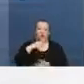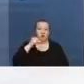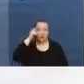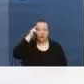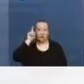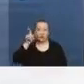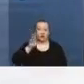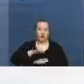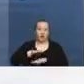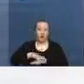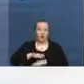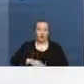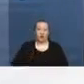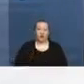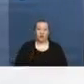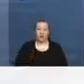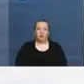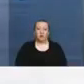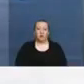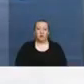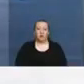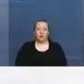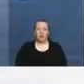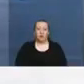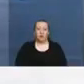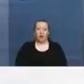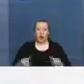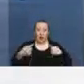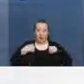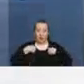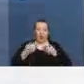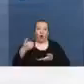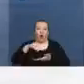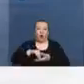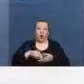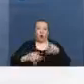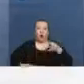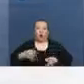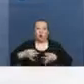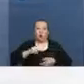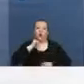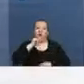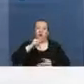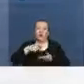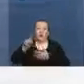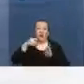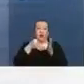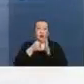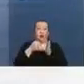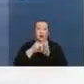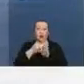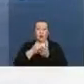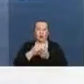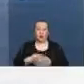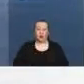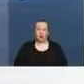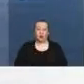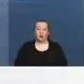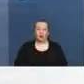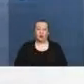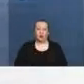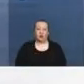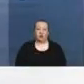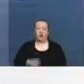el crecimiento ilícito en tres grados me pidieron a mí un juicio por evasión de impuestos porque creo que siempre lo dije una